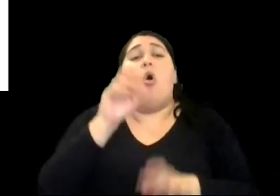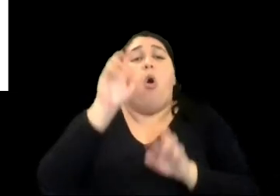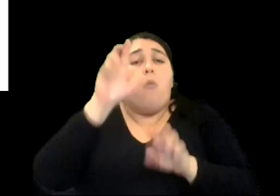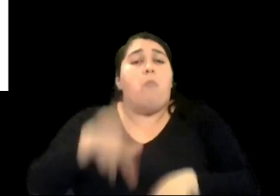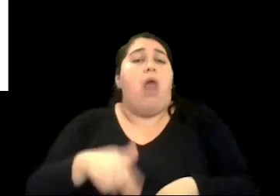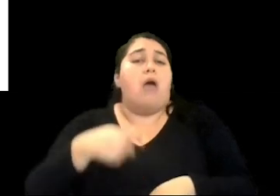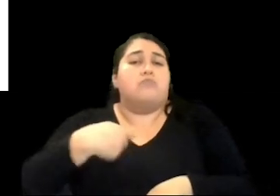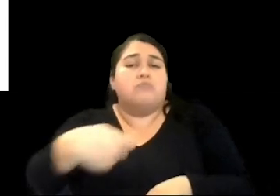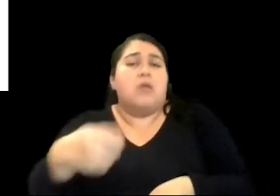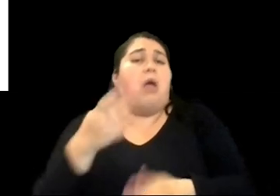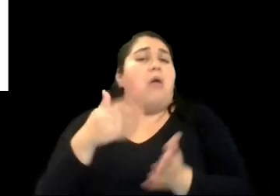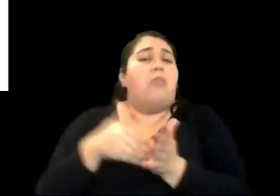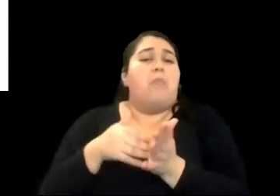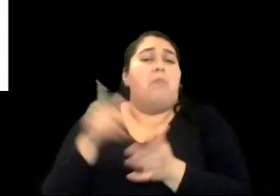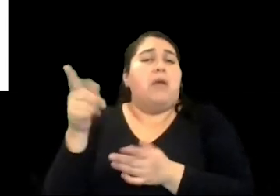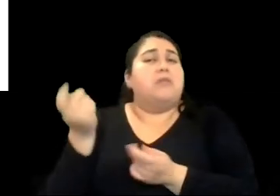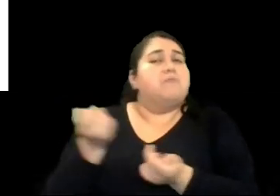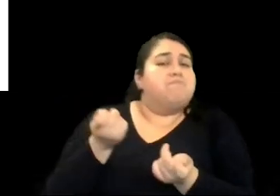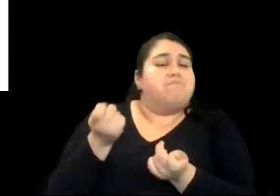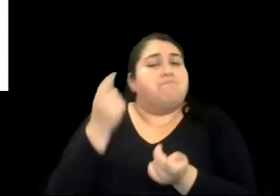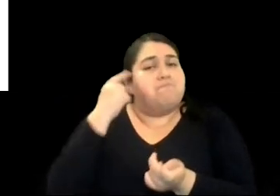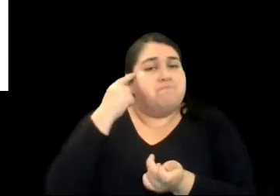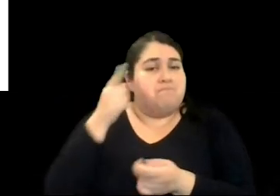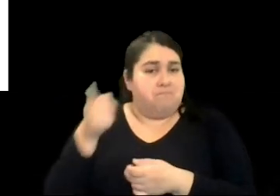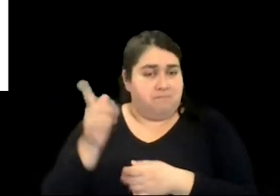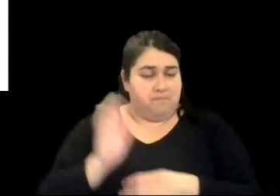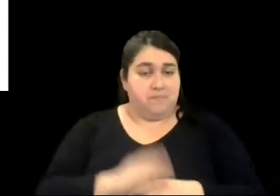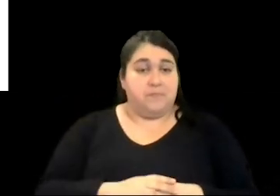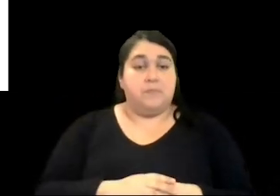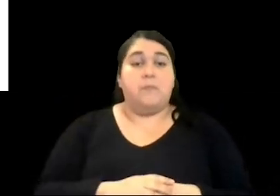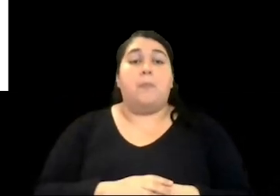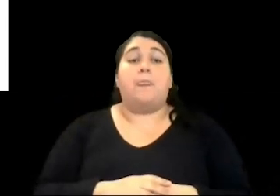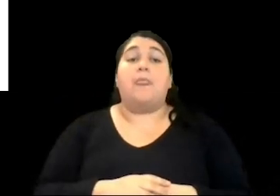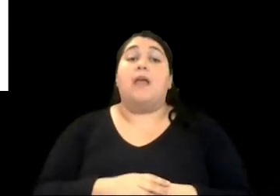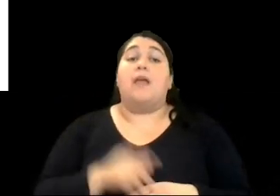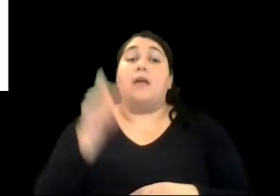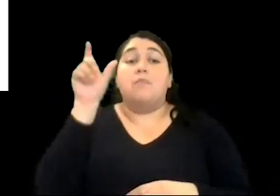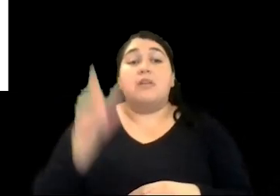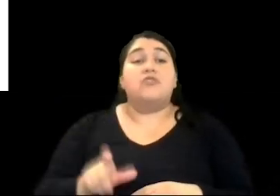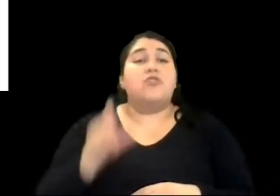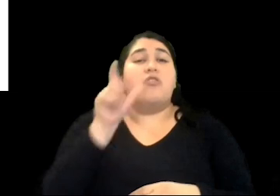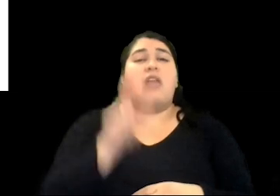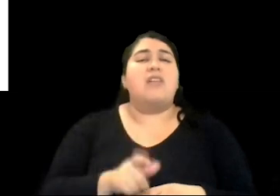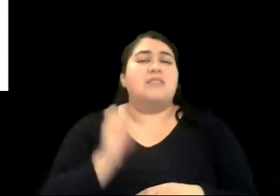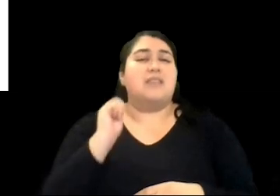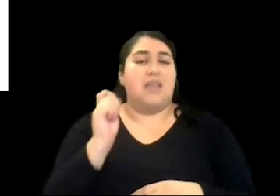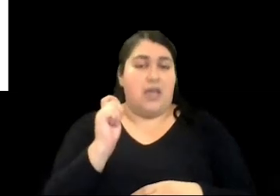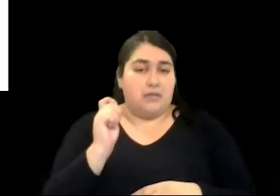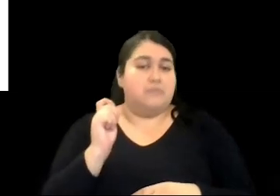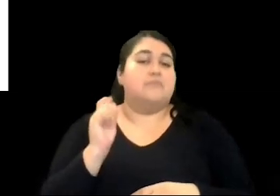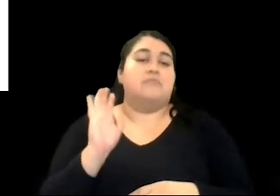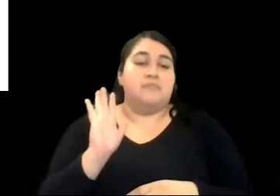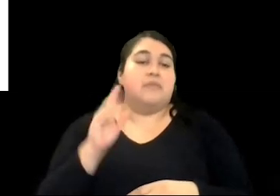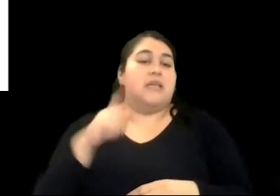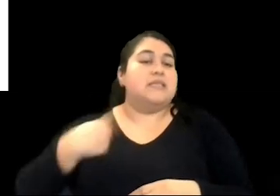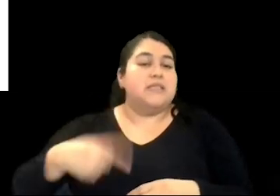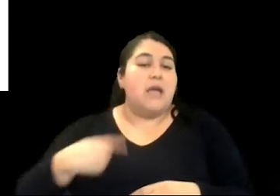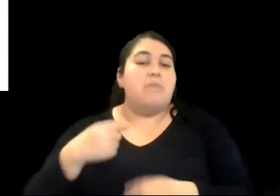su condición. Y los tipos de contribuyentes se repiten los que utilizamos para la